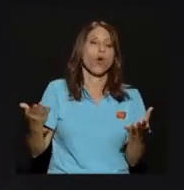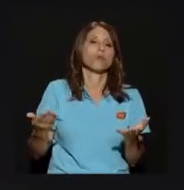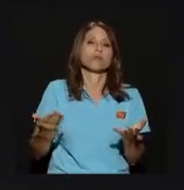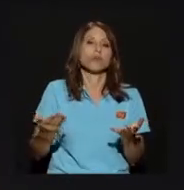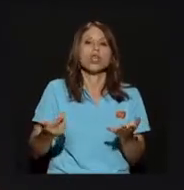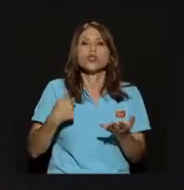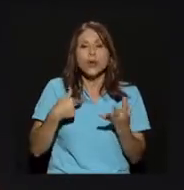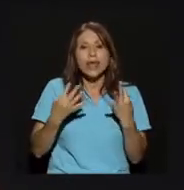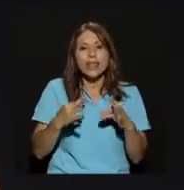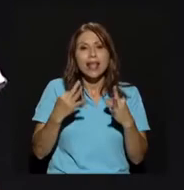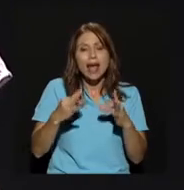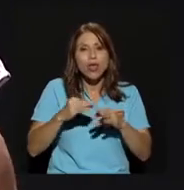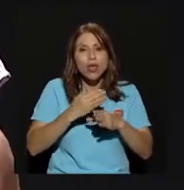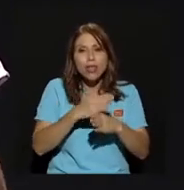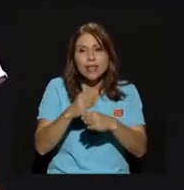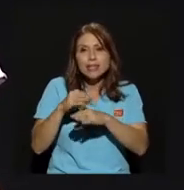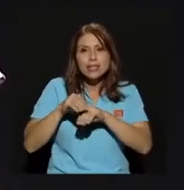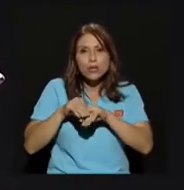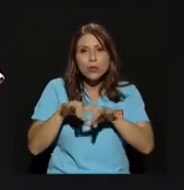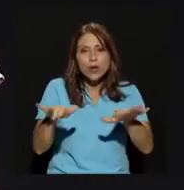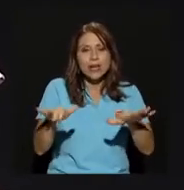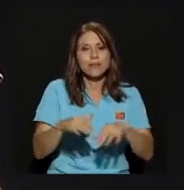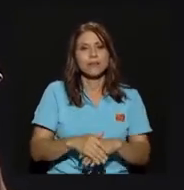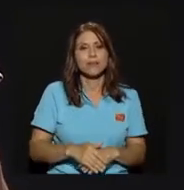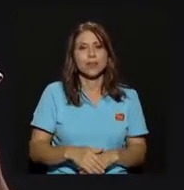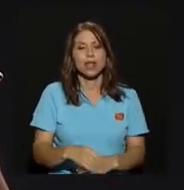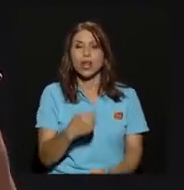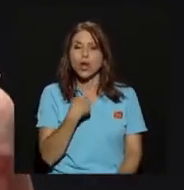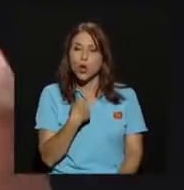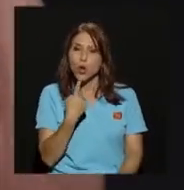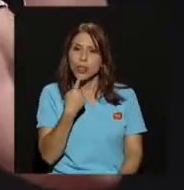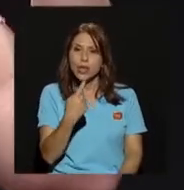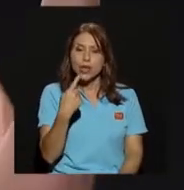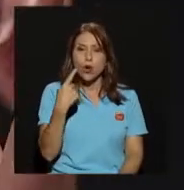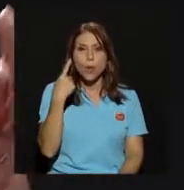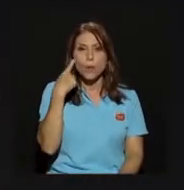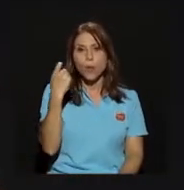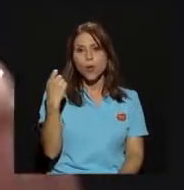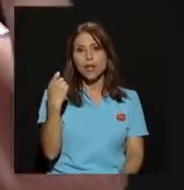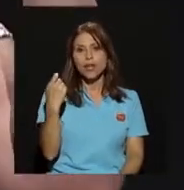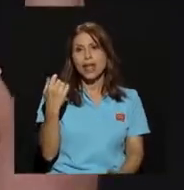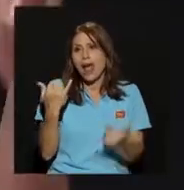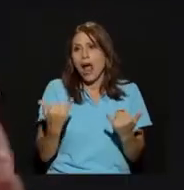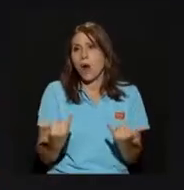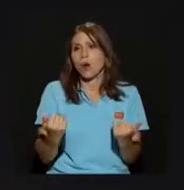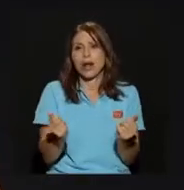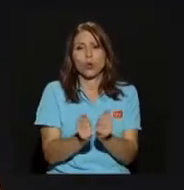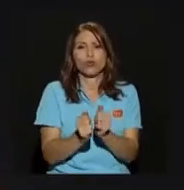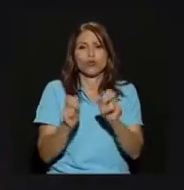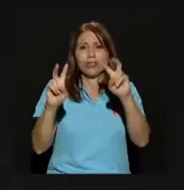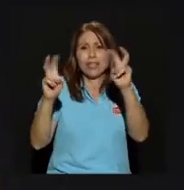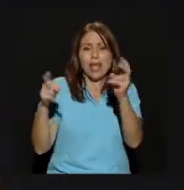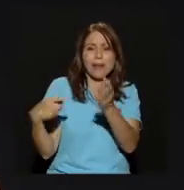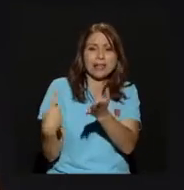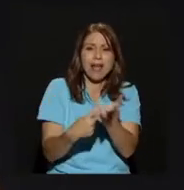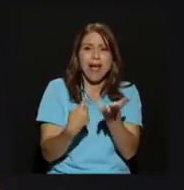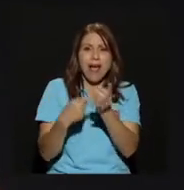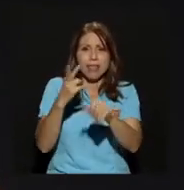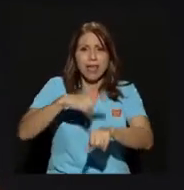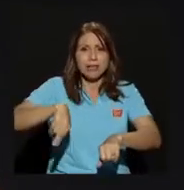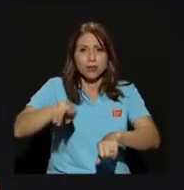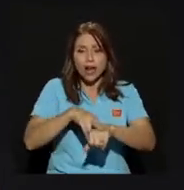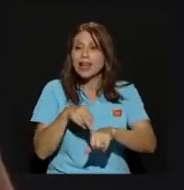tratado de distribuir. Lo digo porque con todo el tema nacional, ese es un tema grande,